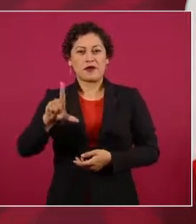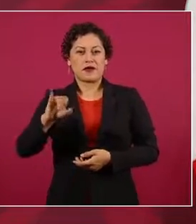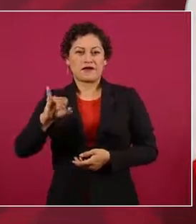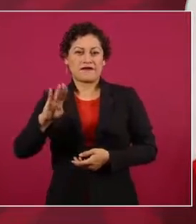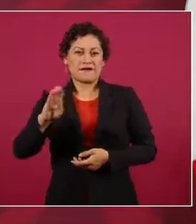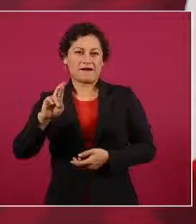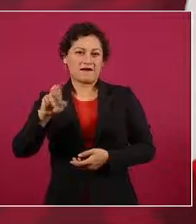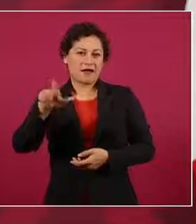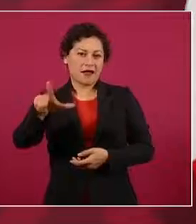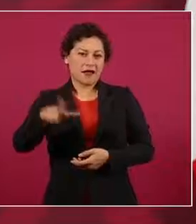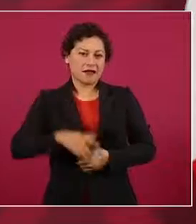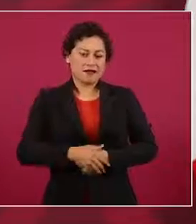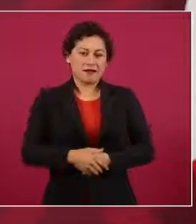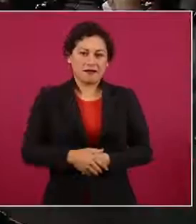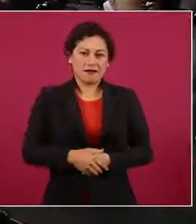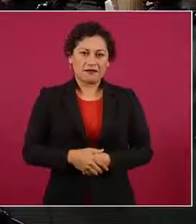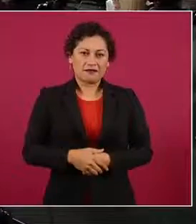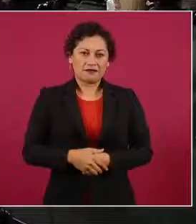Y